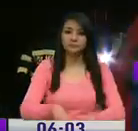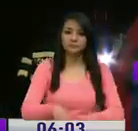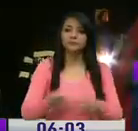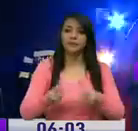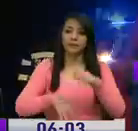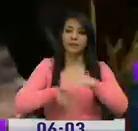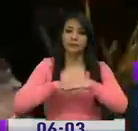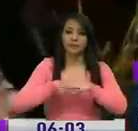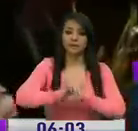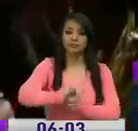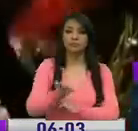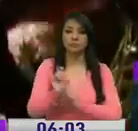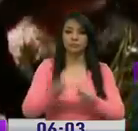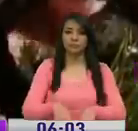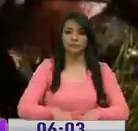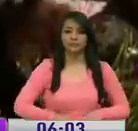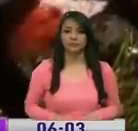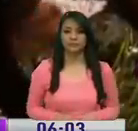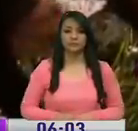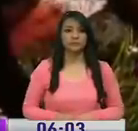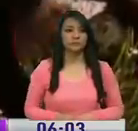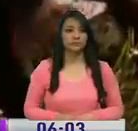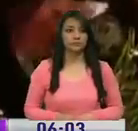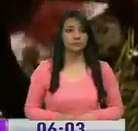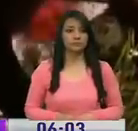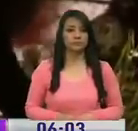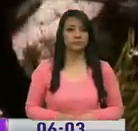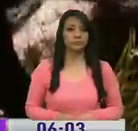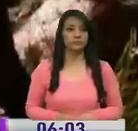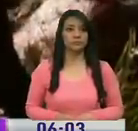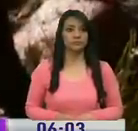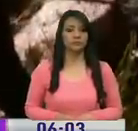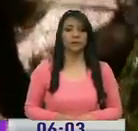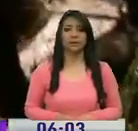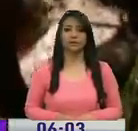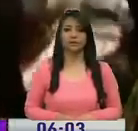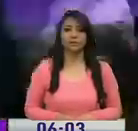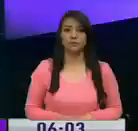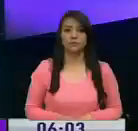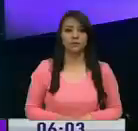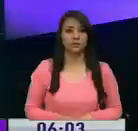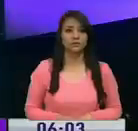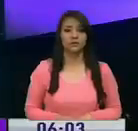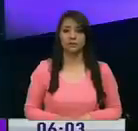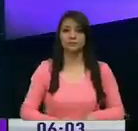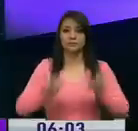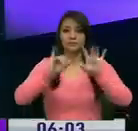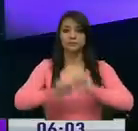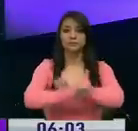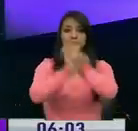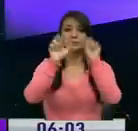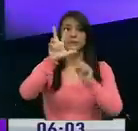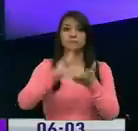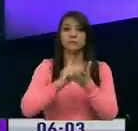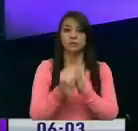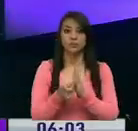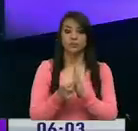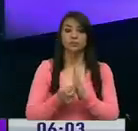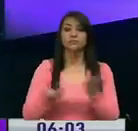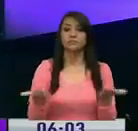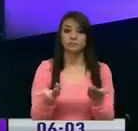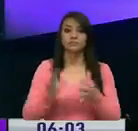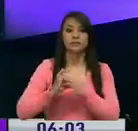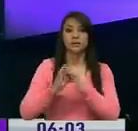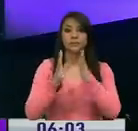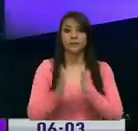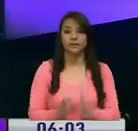de velocidad con la realización de Marco Ruiz informó Carolina cuenca 6:3 de la mañana Es tiempo de ir donde Sofía